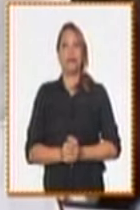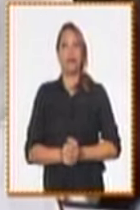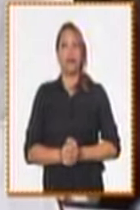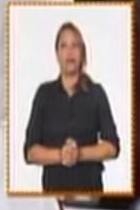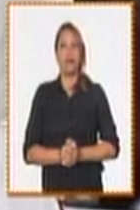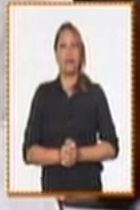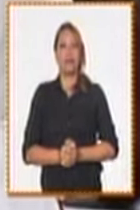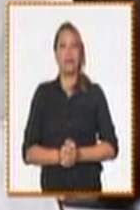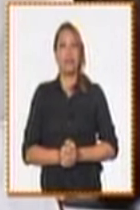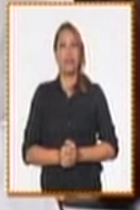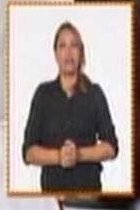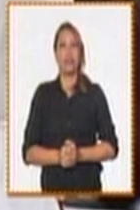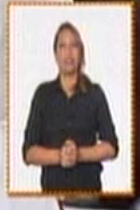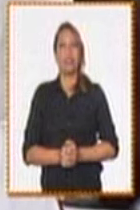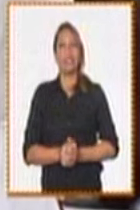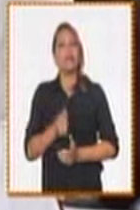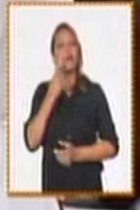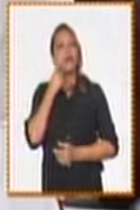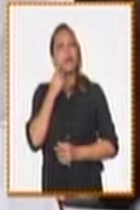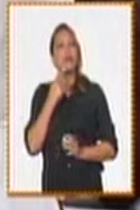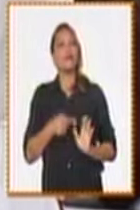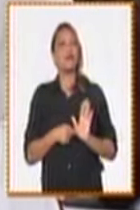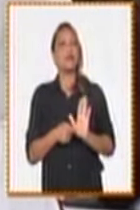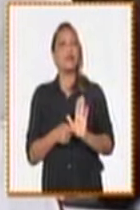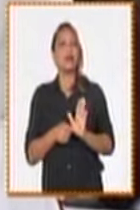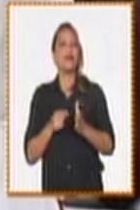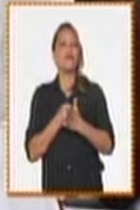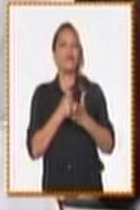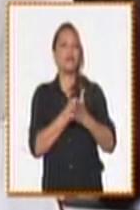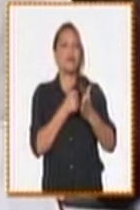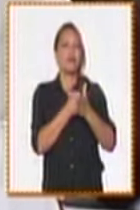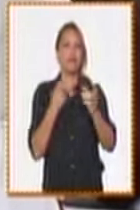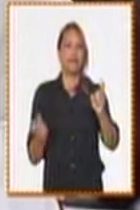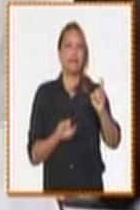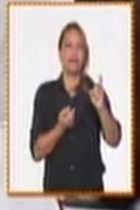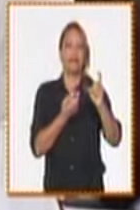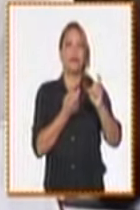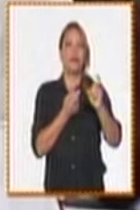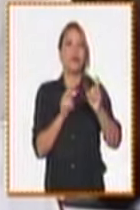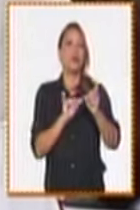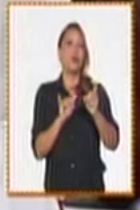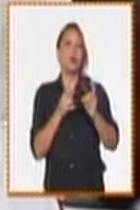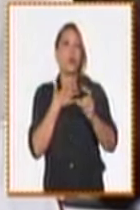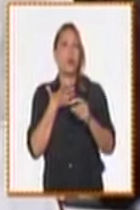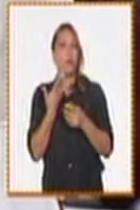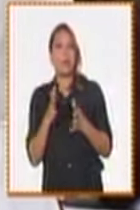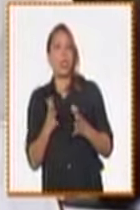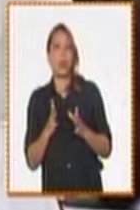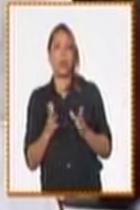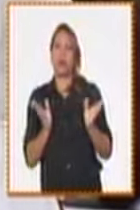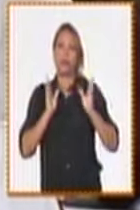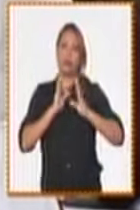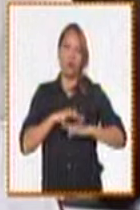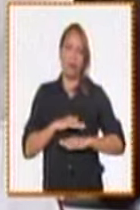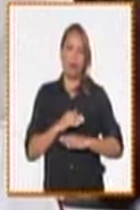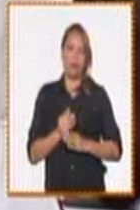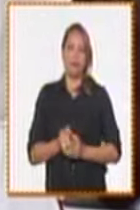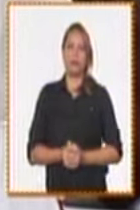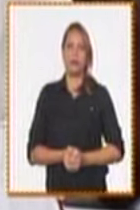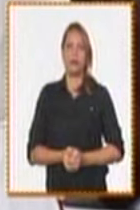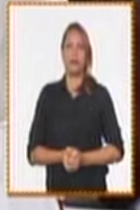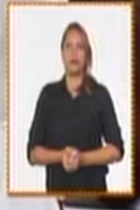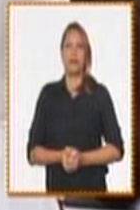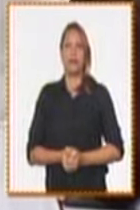Es una oligarquía emprendedora, la oligarquía bayamesa. No es esa oligarquía tímida, no para nada. Y